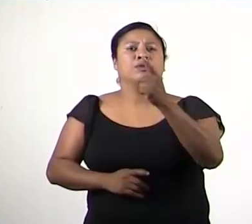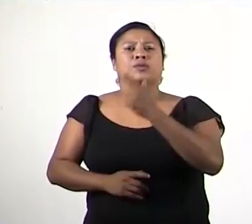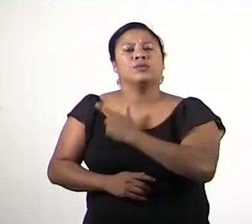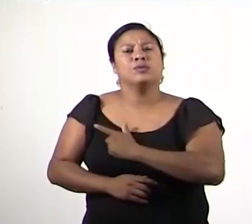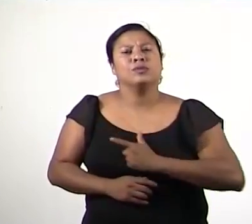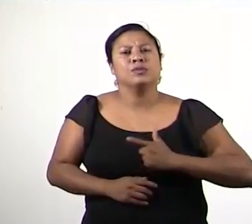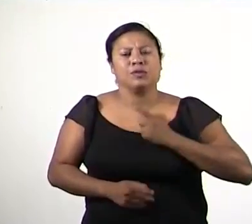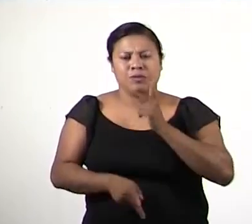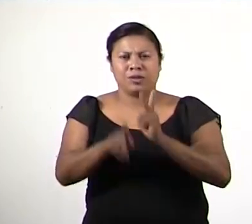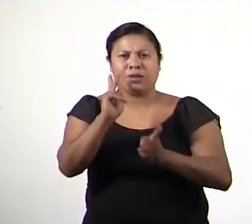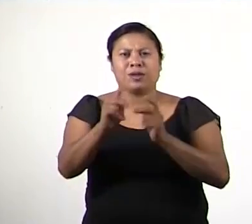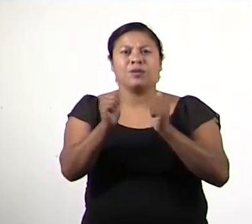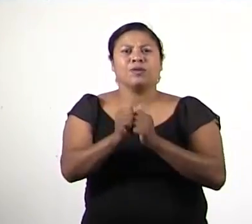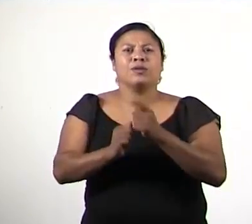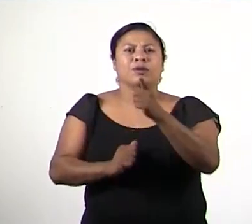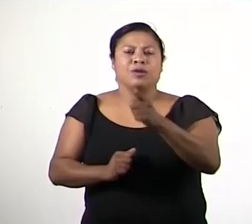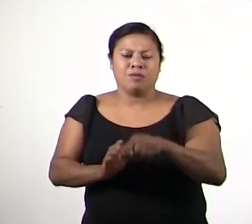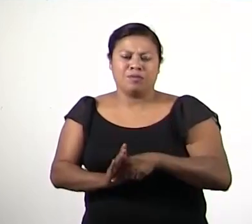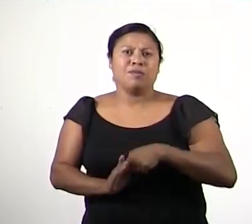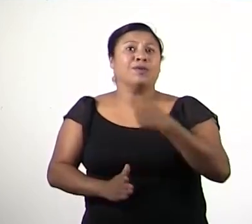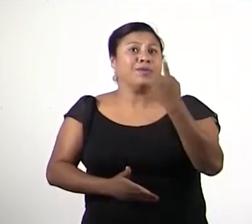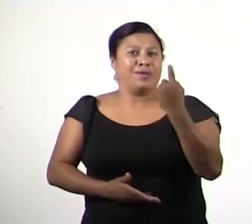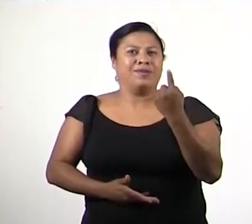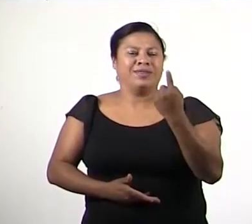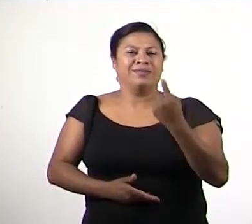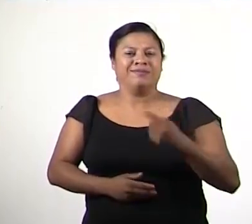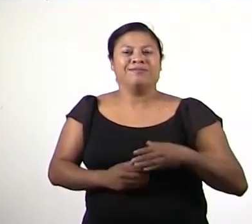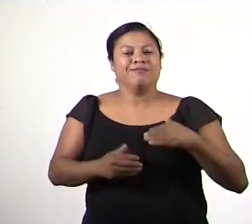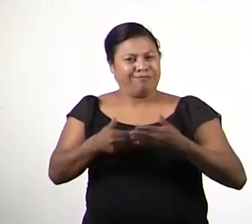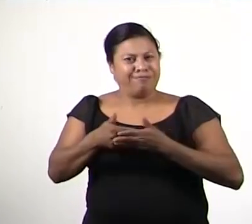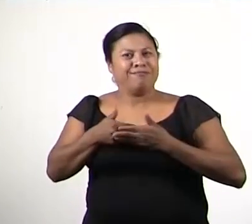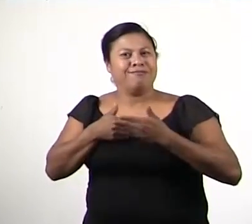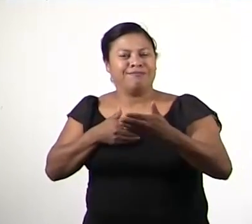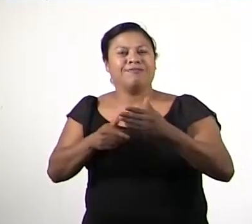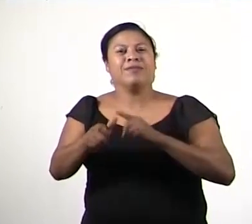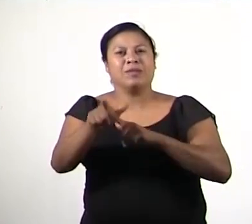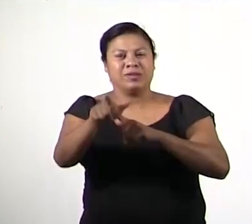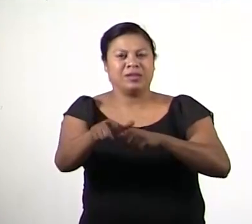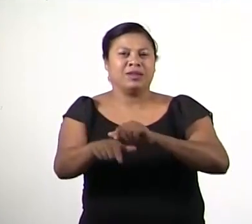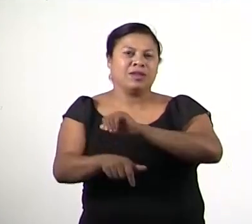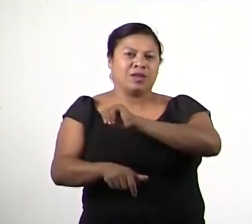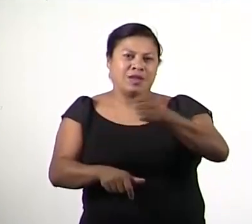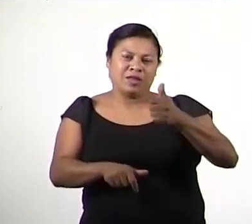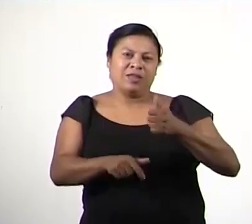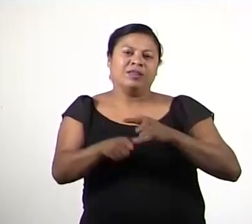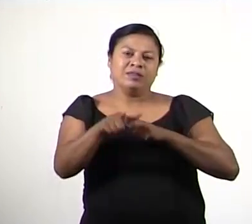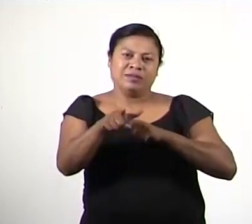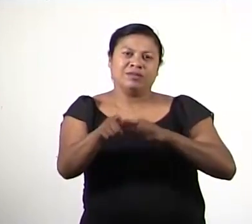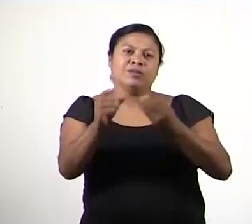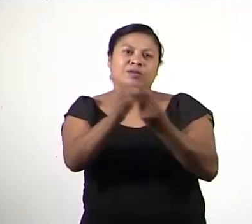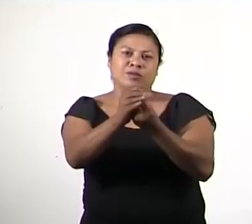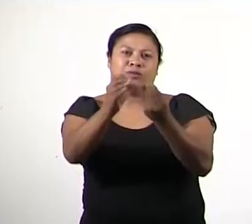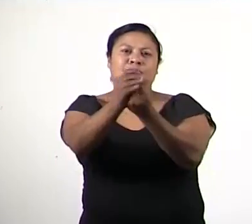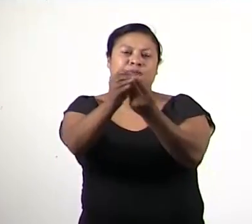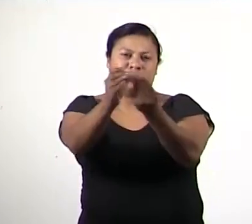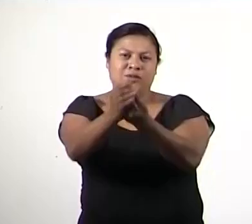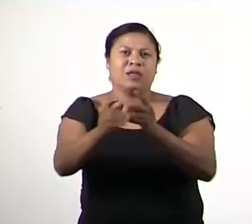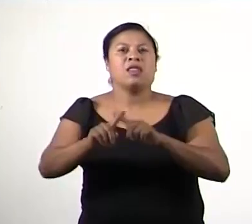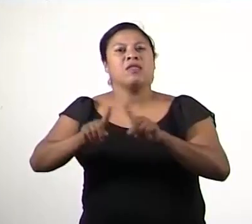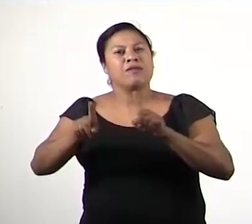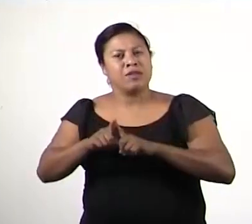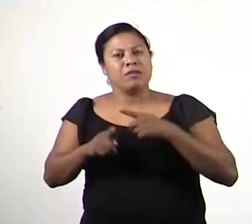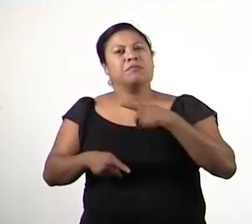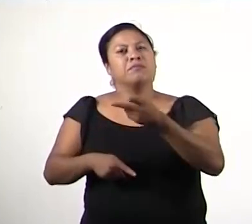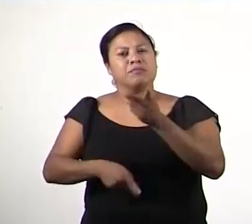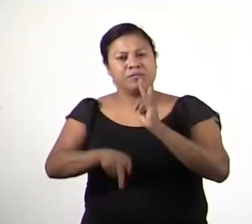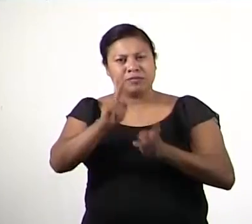haber platicado contigo por primera vez. Vamos a seguir en las siguientes sesiones platicando de una